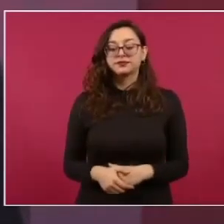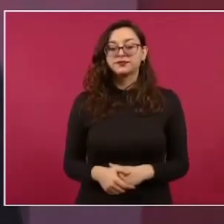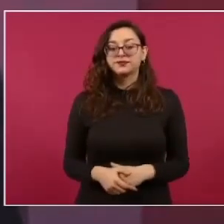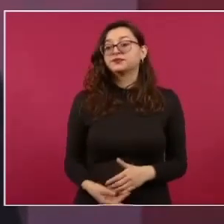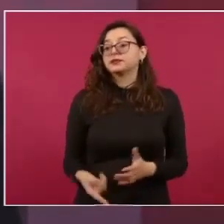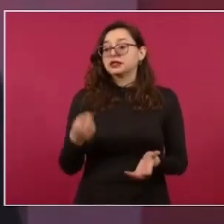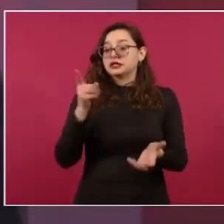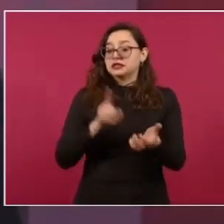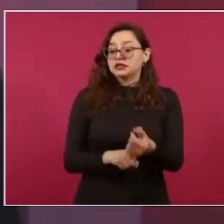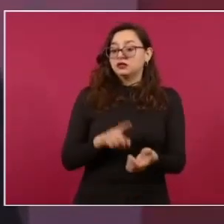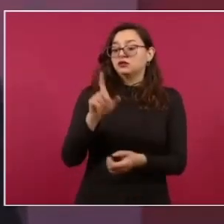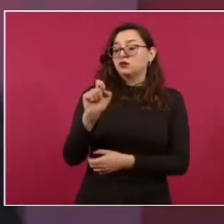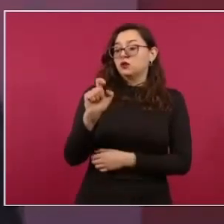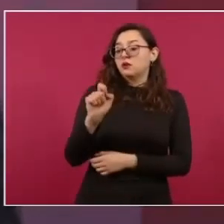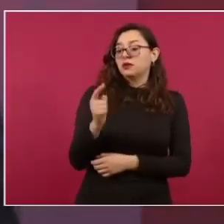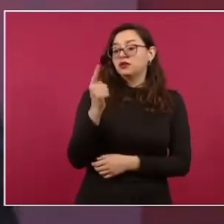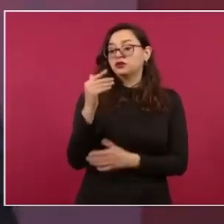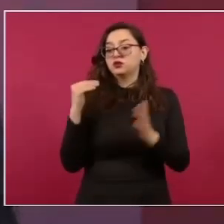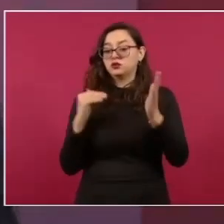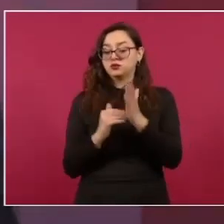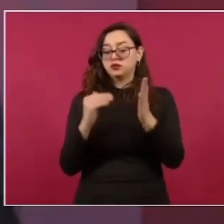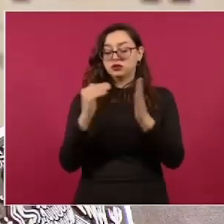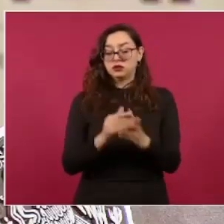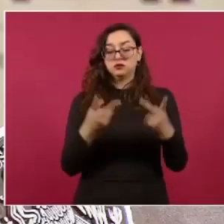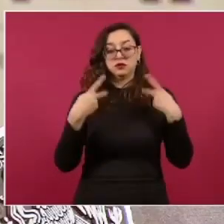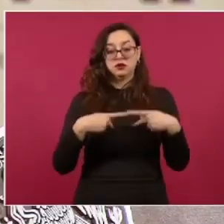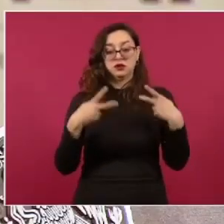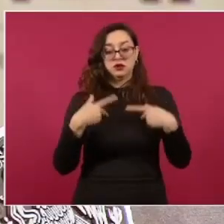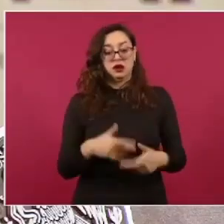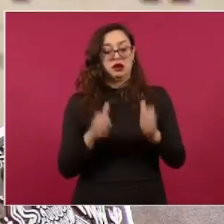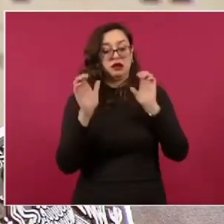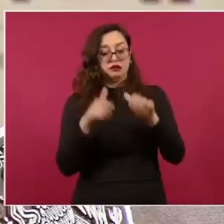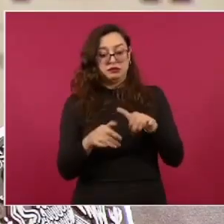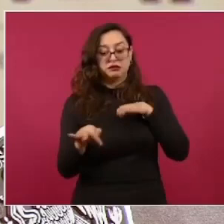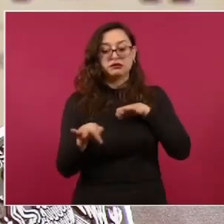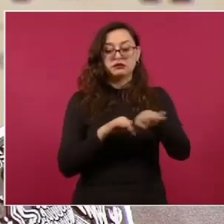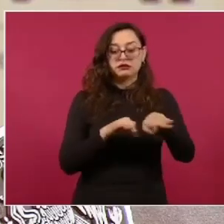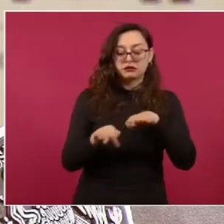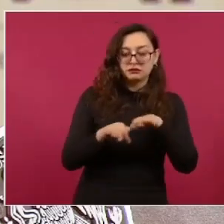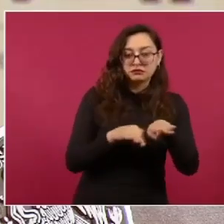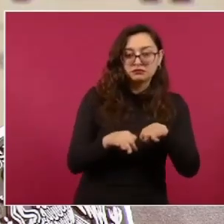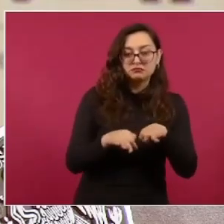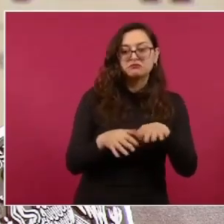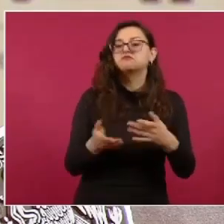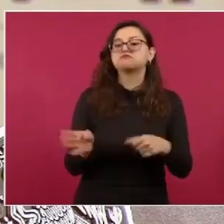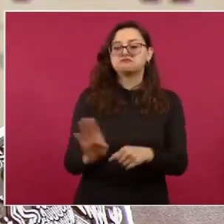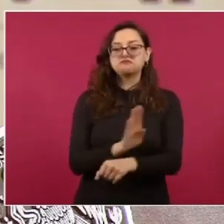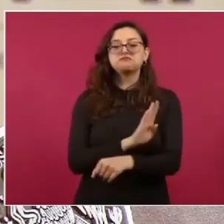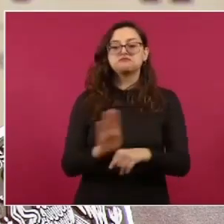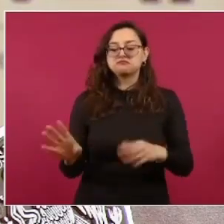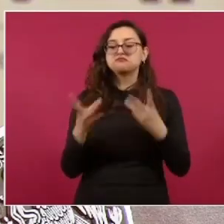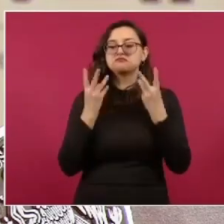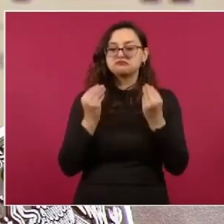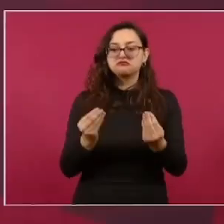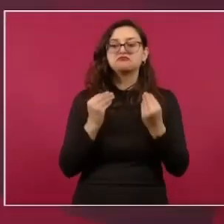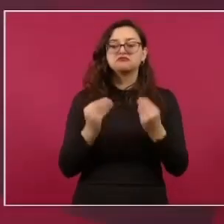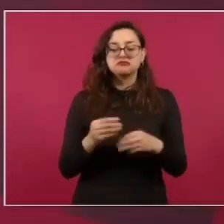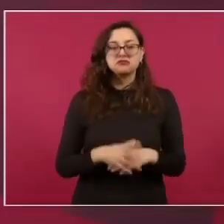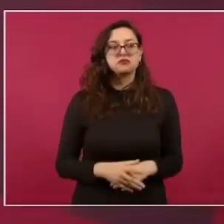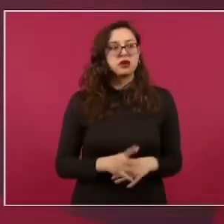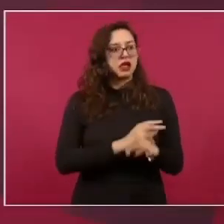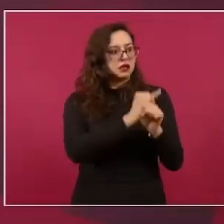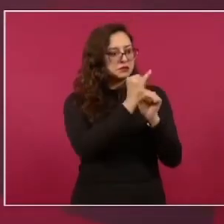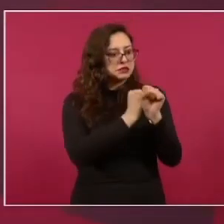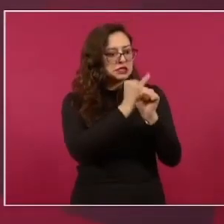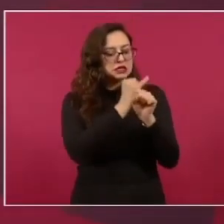los enormes beneficios brindados por el IMSS, que incluyen áreas de investigación, nuevas tecnologías